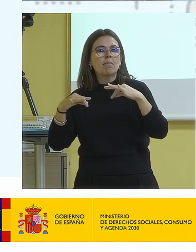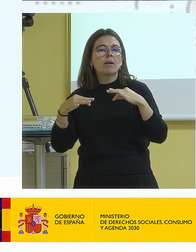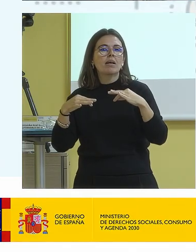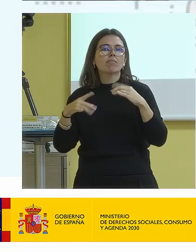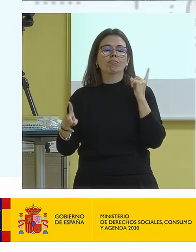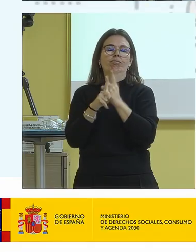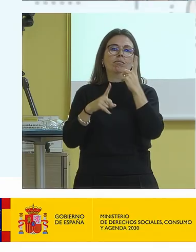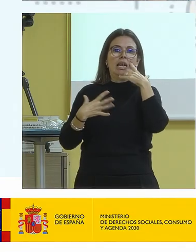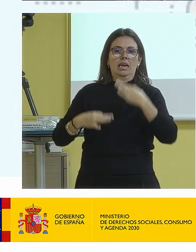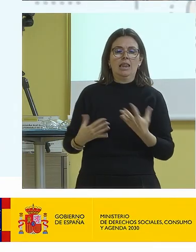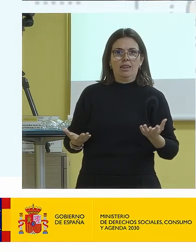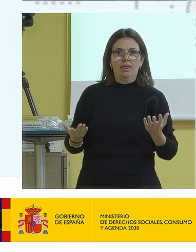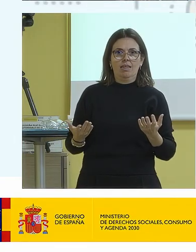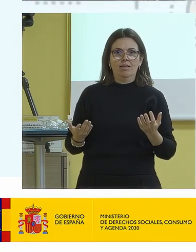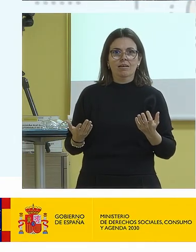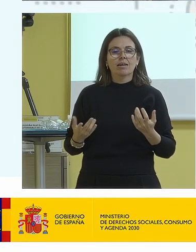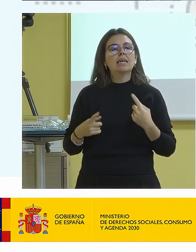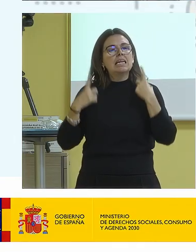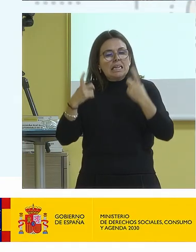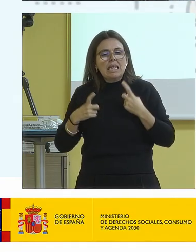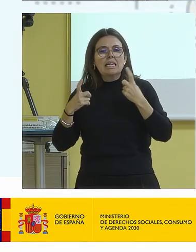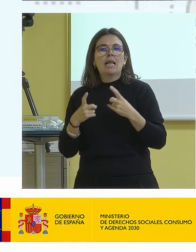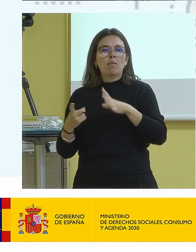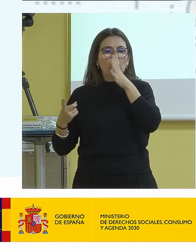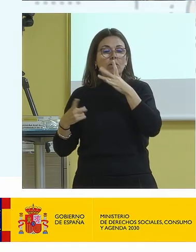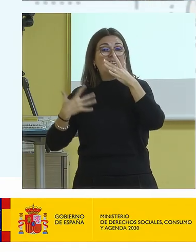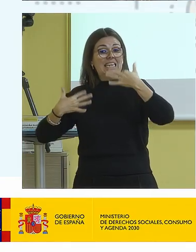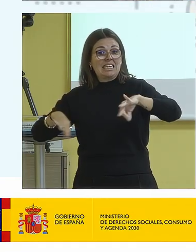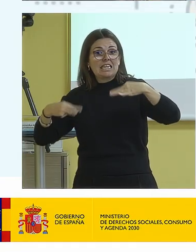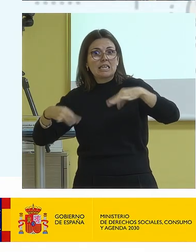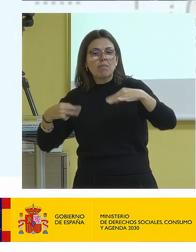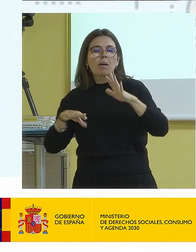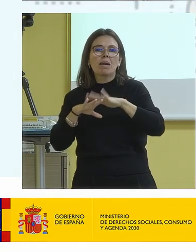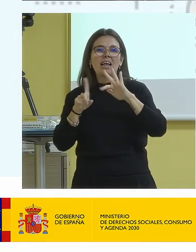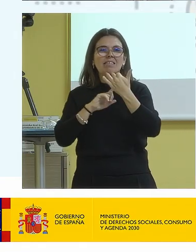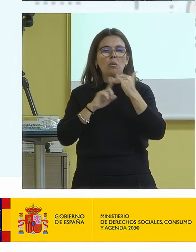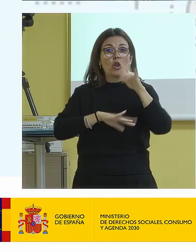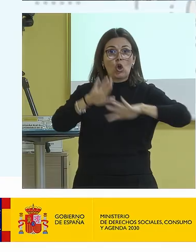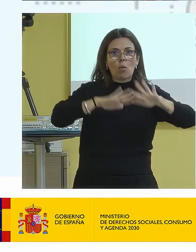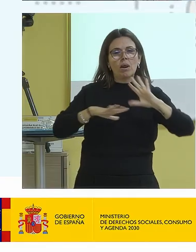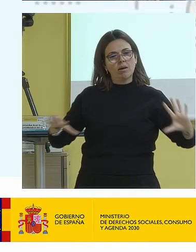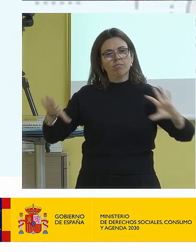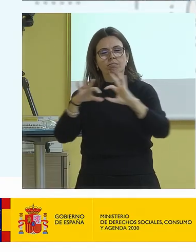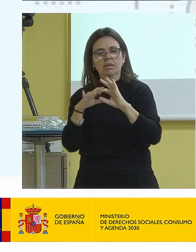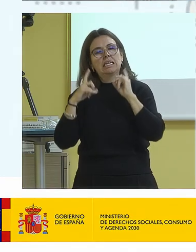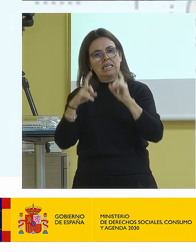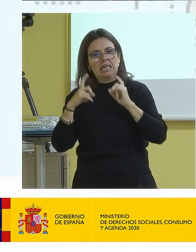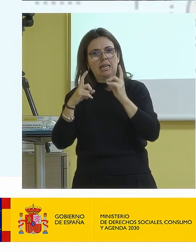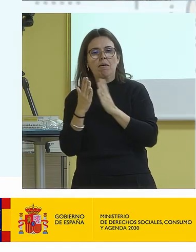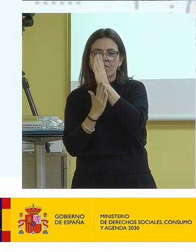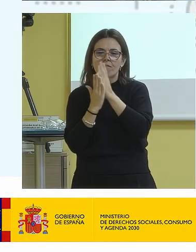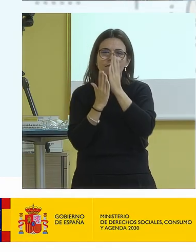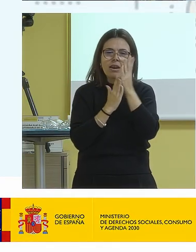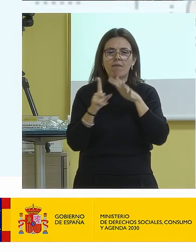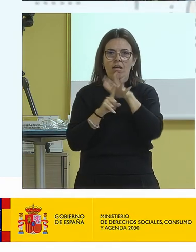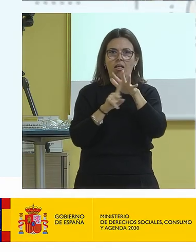realidad. Y tendemos a buscar causas simples para situaciones que son extremadamente complejas, con muchas variables que